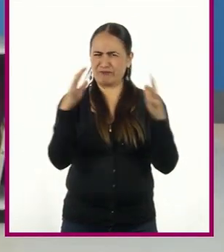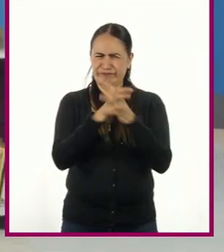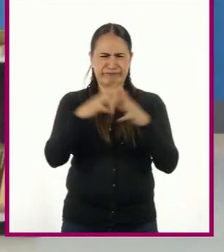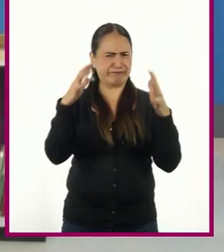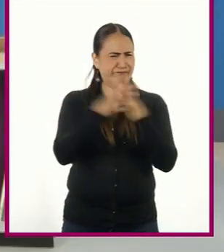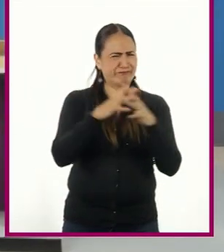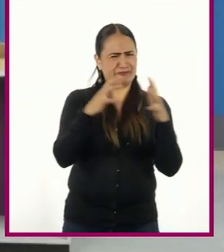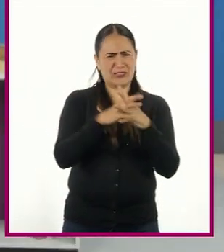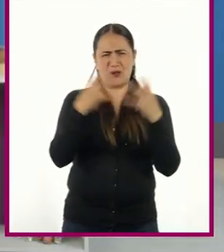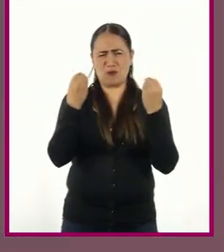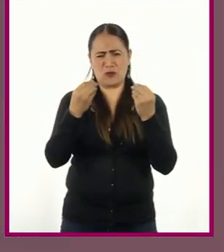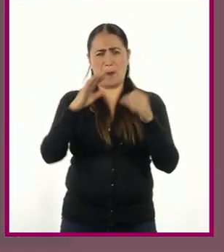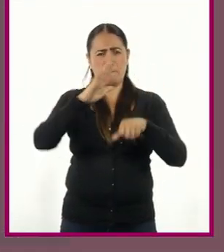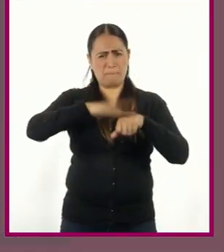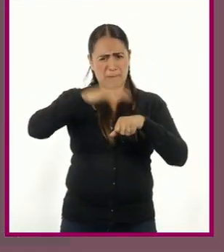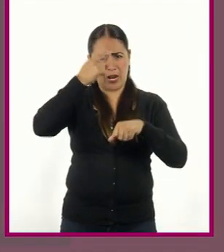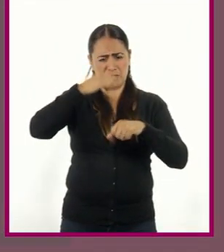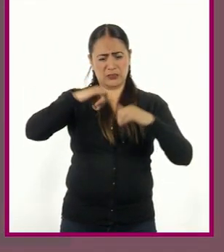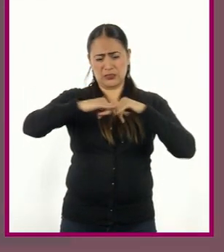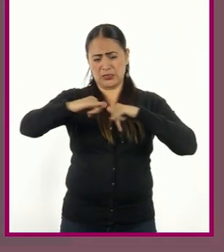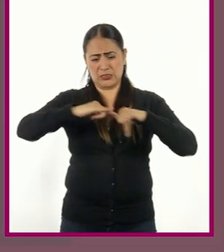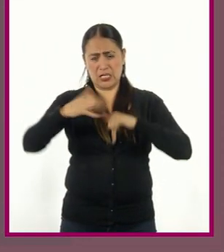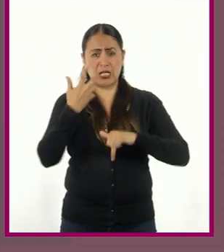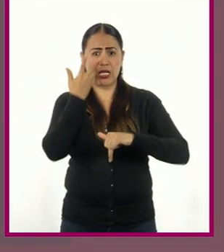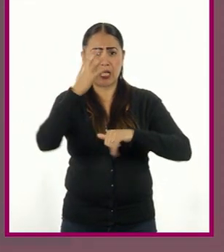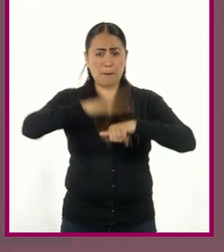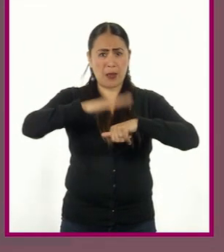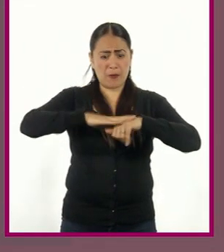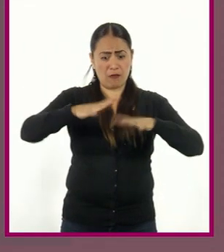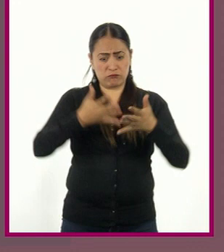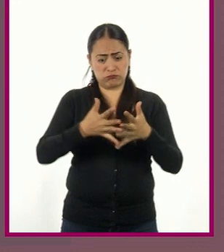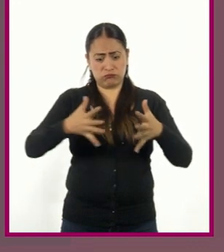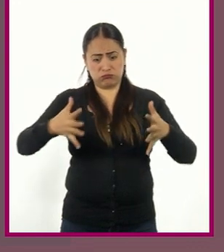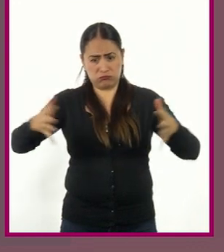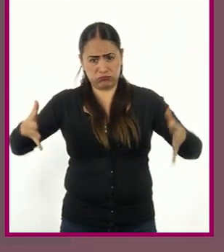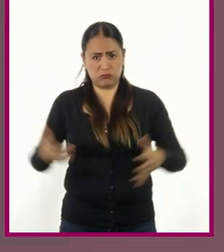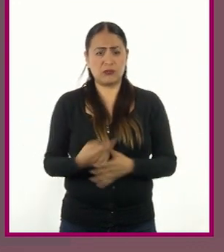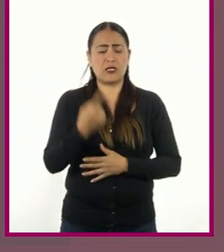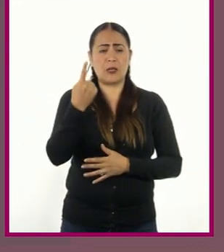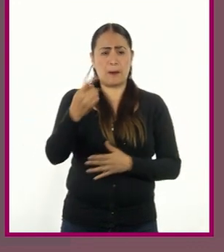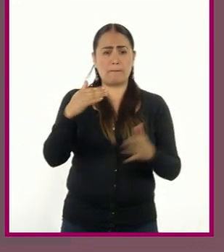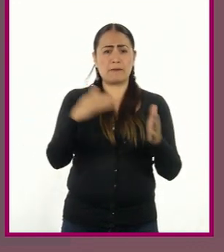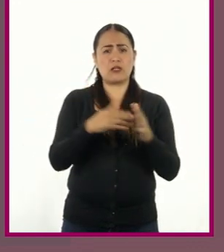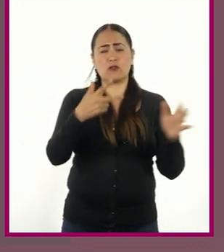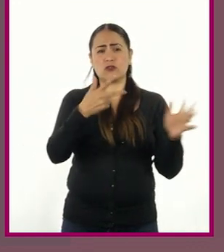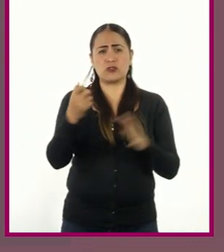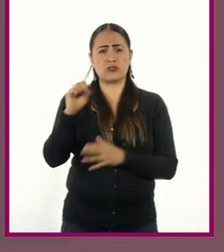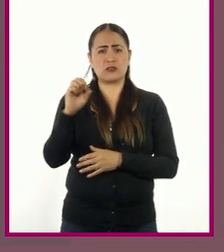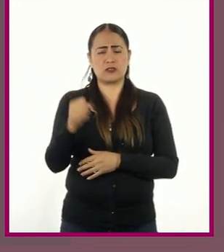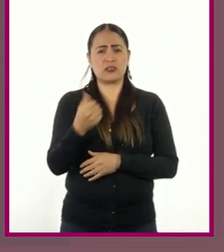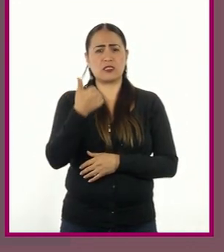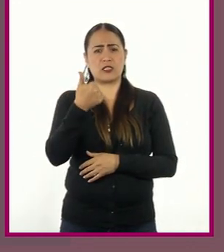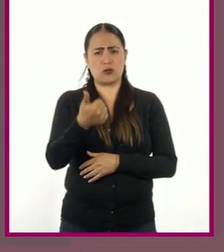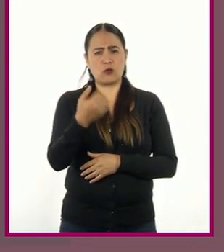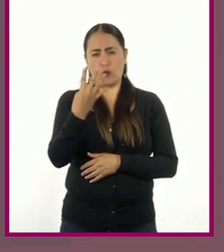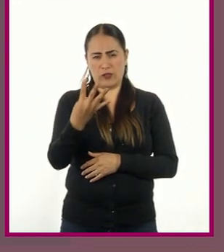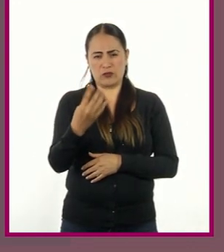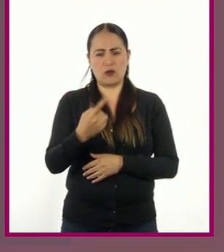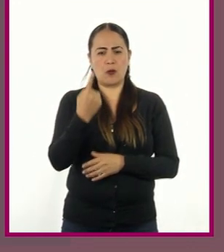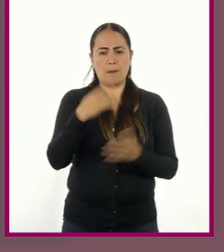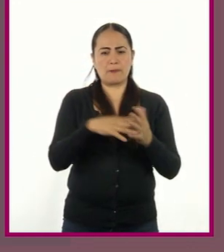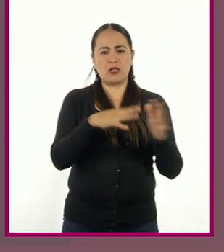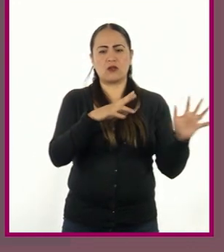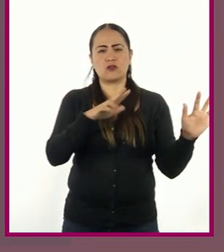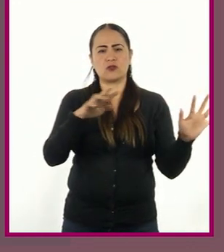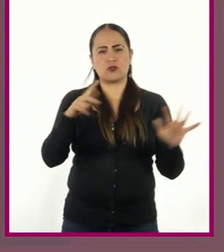para incrementar sus fronteras. Por ejemplo, entre 1864 y 1870 se libró la llamada Guerra